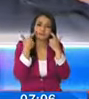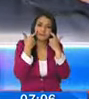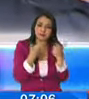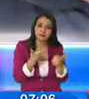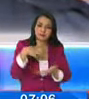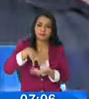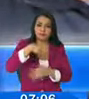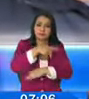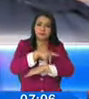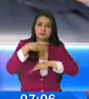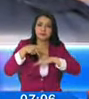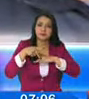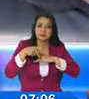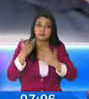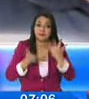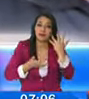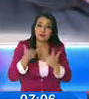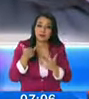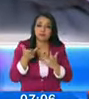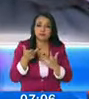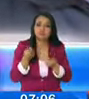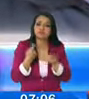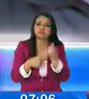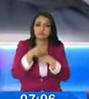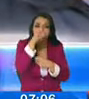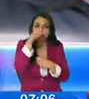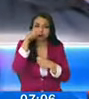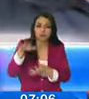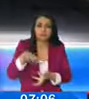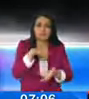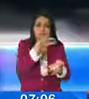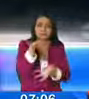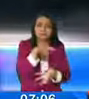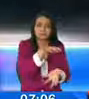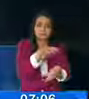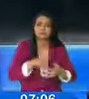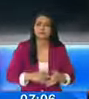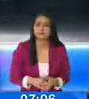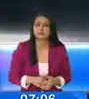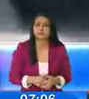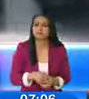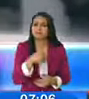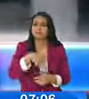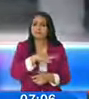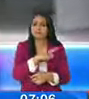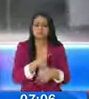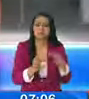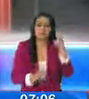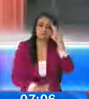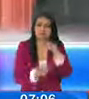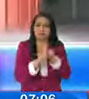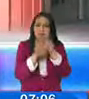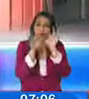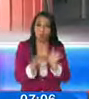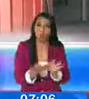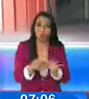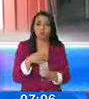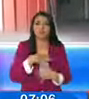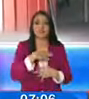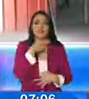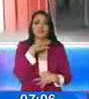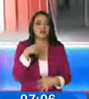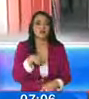Pichincha de un presunto hecho de tráfico de sustancias estupefacientes. Los sospechosos nunca se imaginaron que quienes ingresaban vestidos de civil